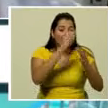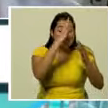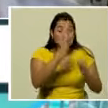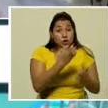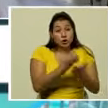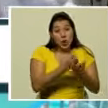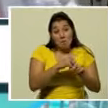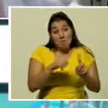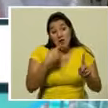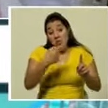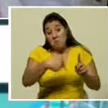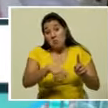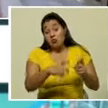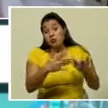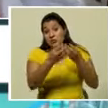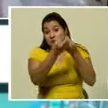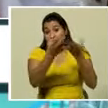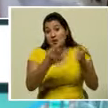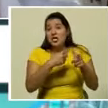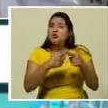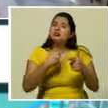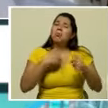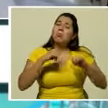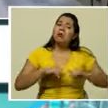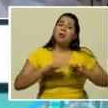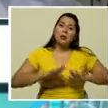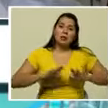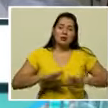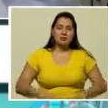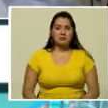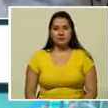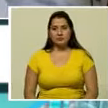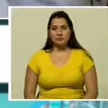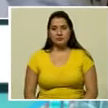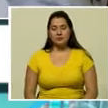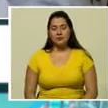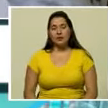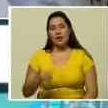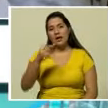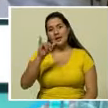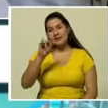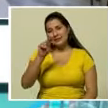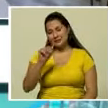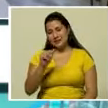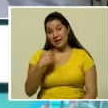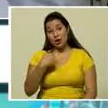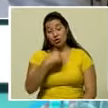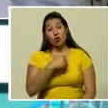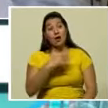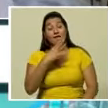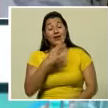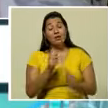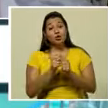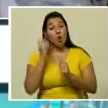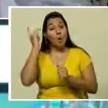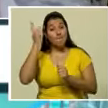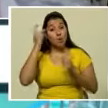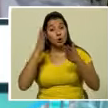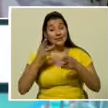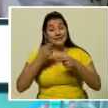a presentar, entonces yo me quedaría tranquila con esto. Gina, estamos conversando con la politóloga